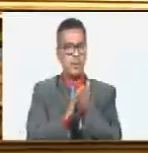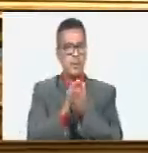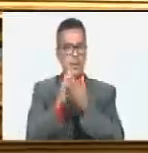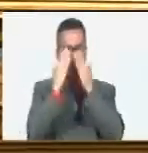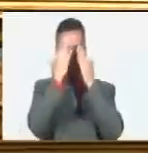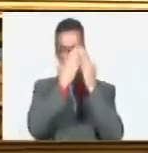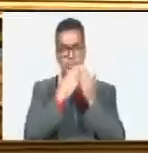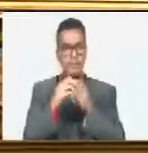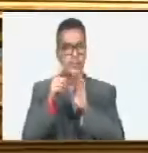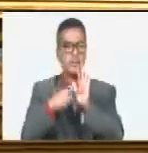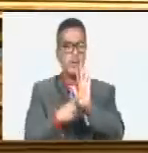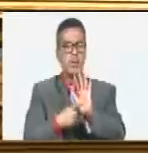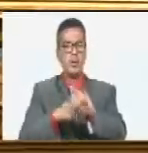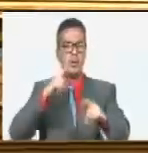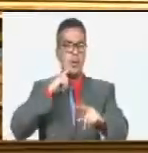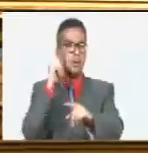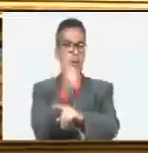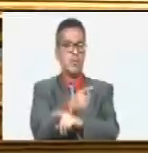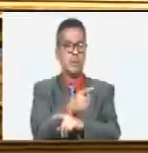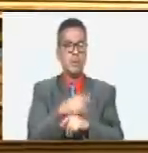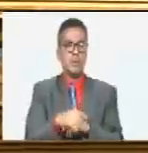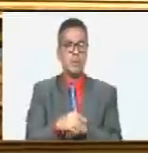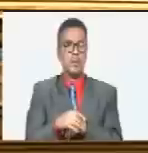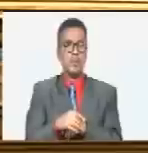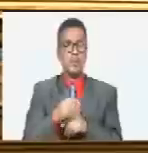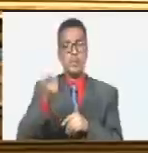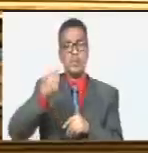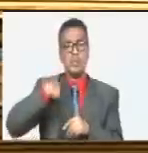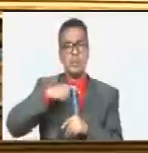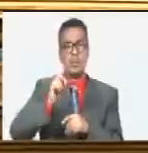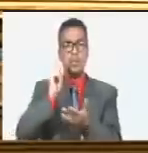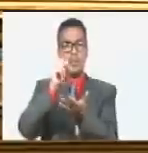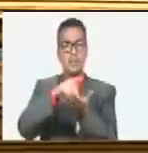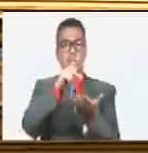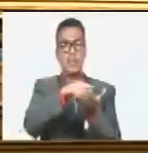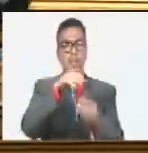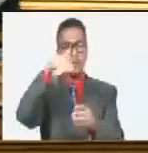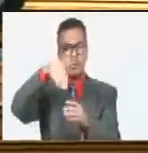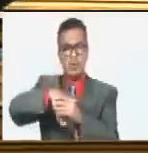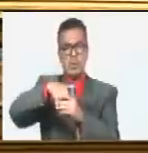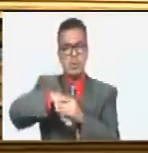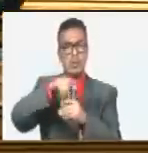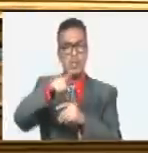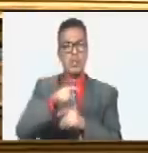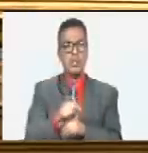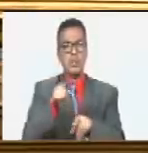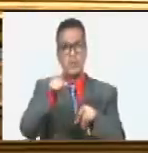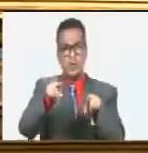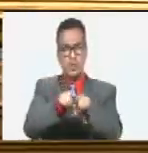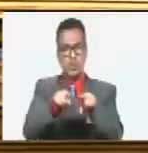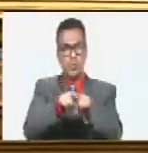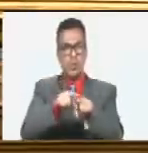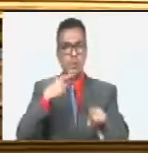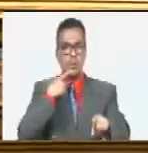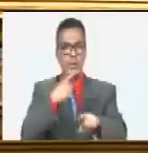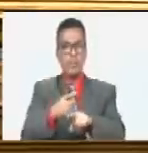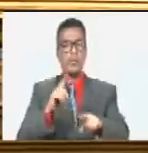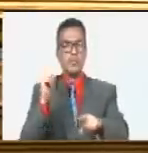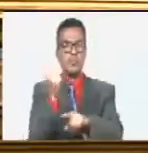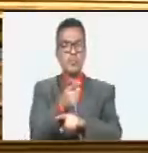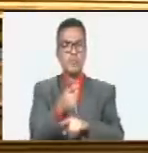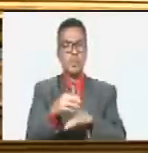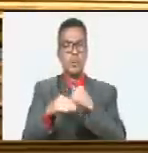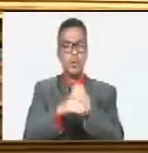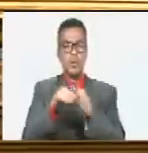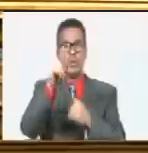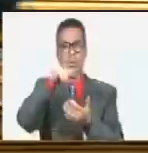porque les ordenaron que tenían que participar en elecciones, del mismo modo que les ordenaron en el año